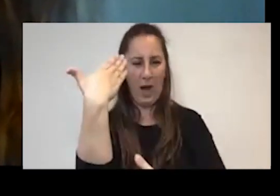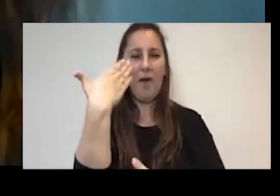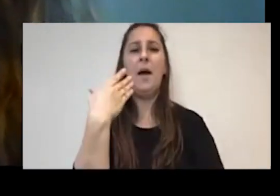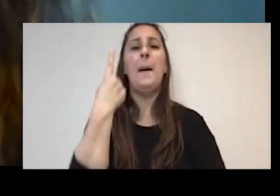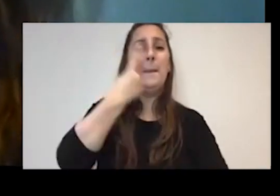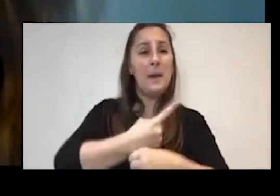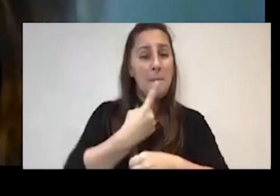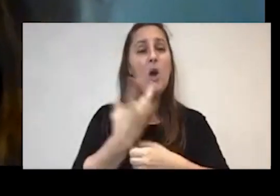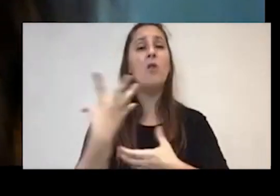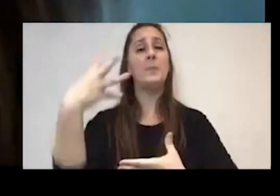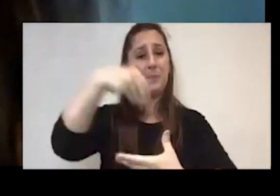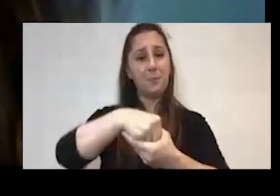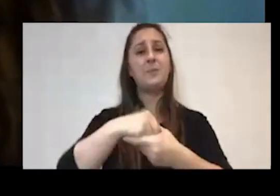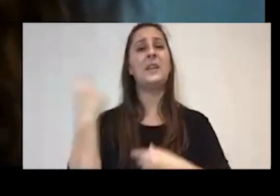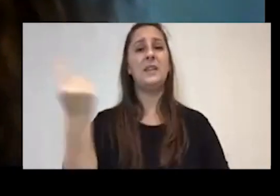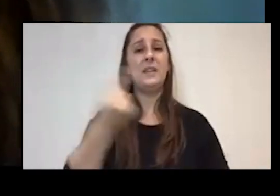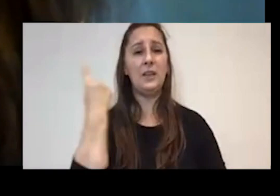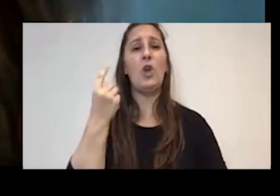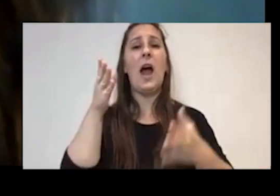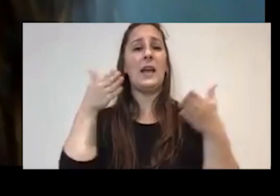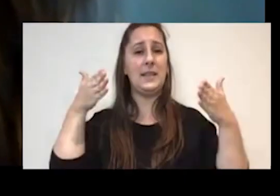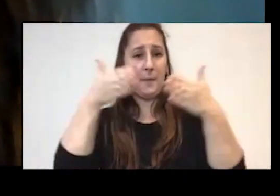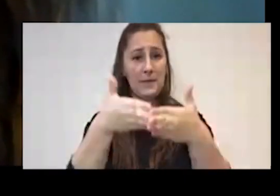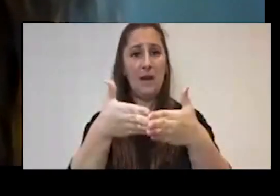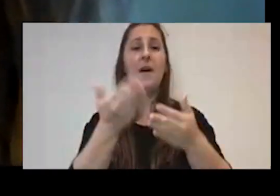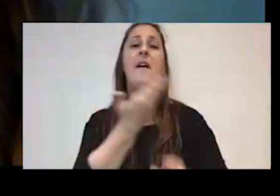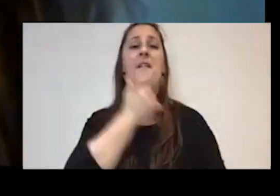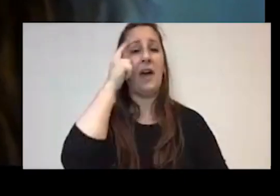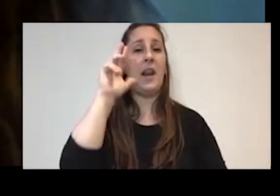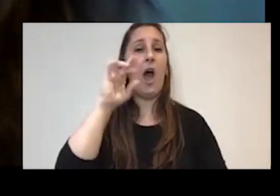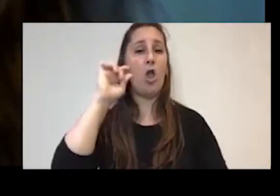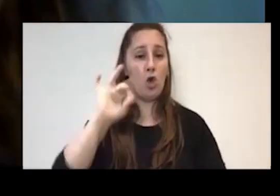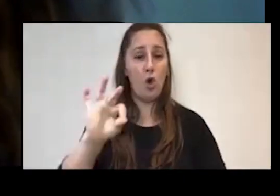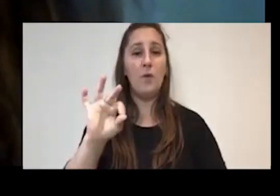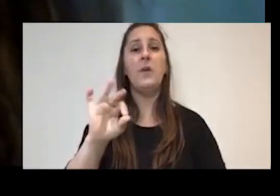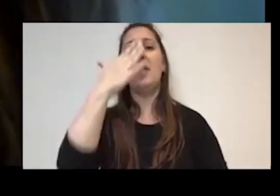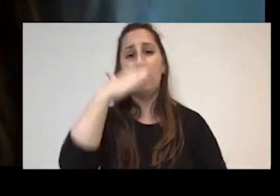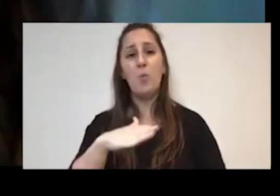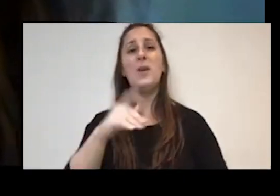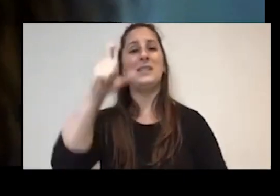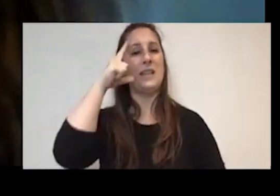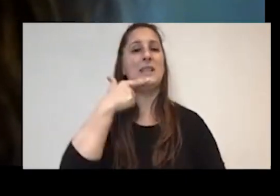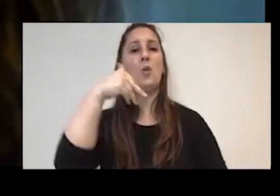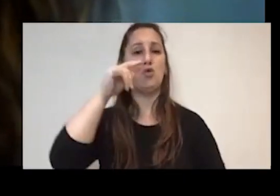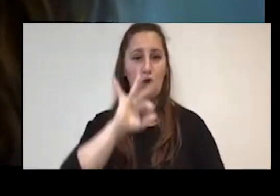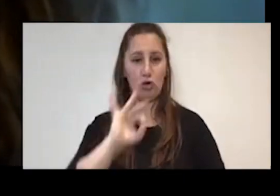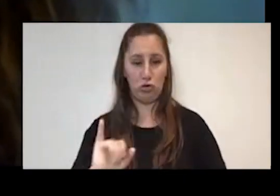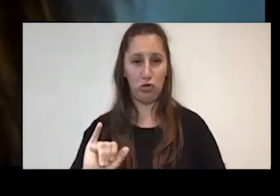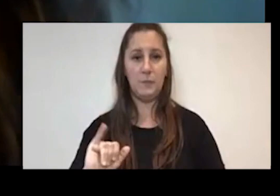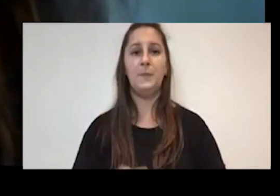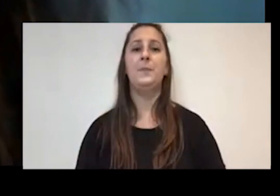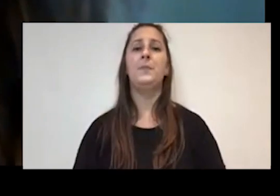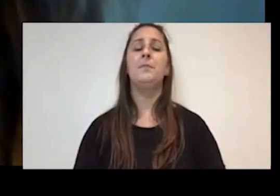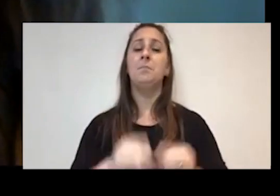lugar, contaremos con la participación del director de la Agencia Nacional de Discapacidad, Fernando Galarraga, y luego intervendrá César Muñoz. Mientras